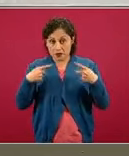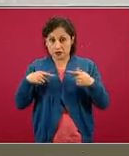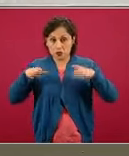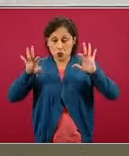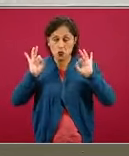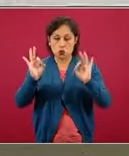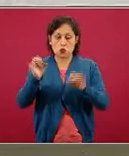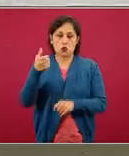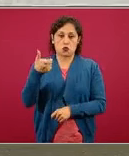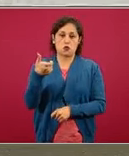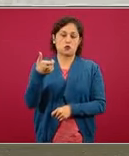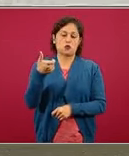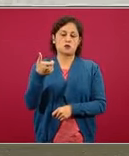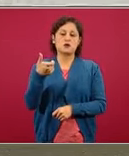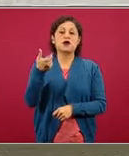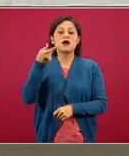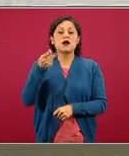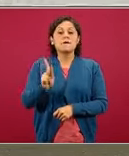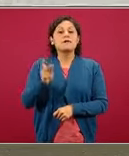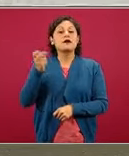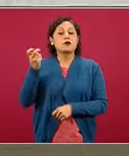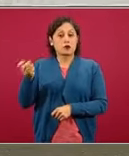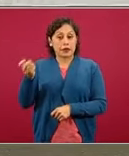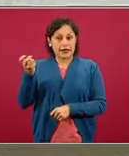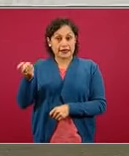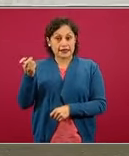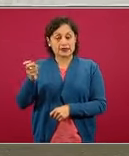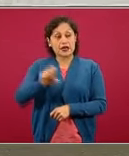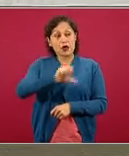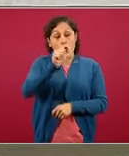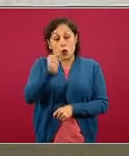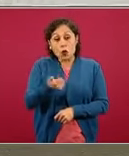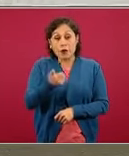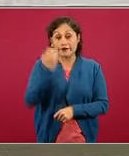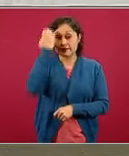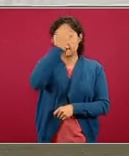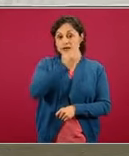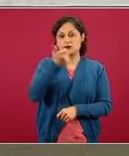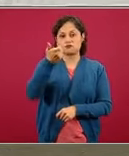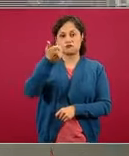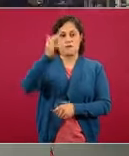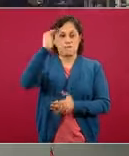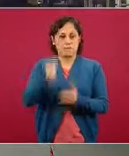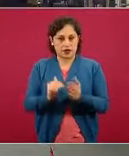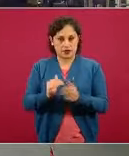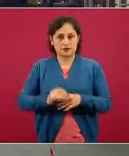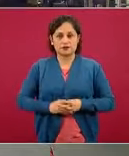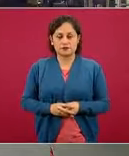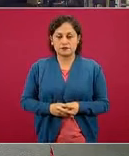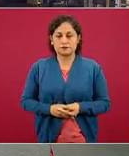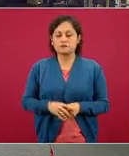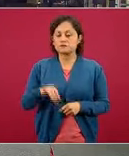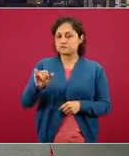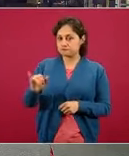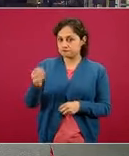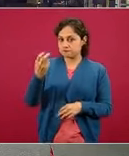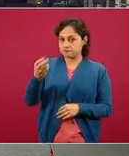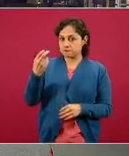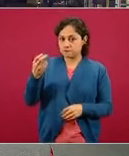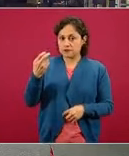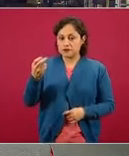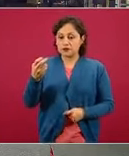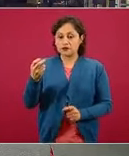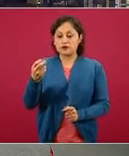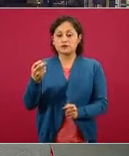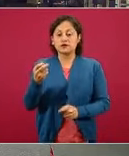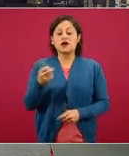buen costo, pero inclusive para ese monto las pruebas antigénicas van a costar menos. Exactamente, al menos un